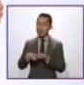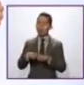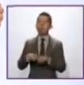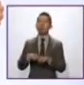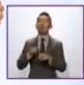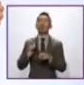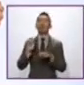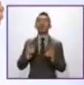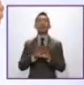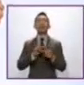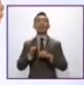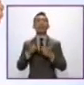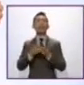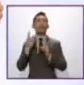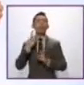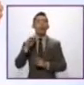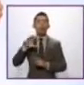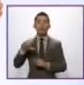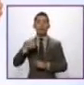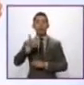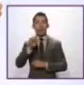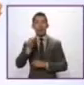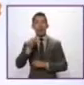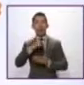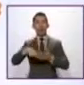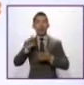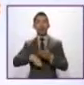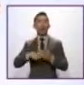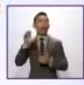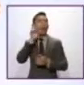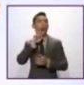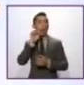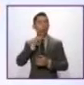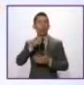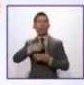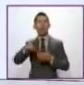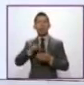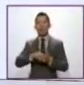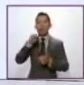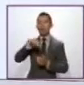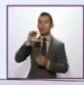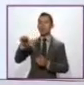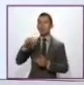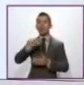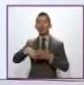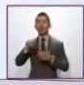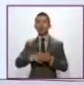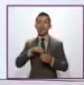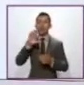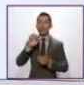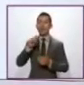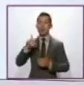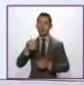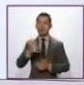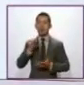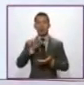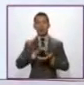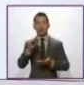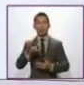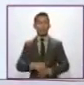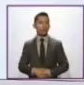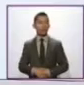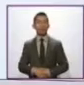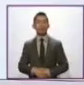hagamos con Movimiento Ciudadano. Este 6 de junio, vota naranja. Vota Movimiento Ciudadano, vota Betty. Gracias.